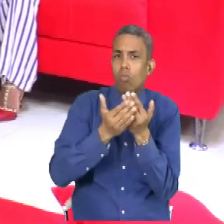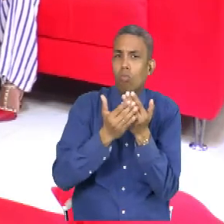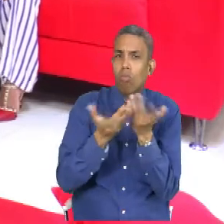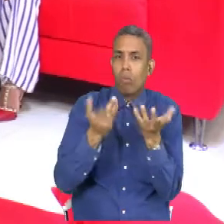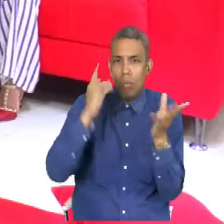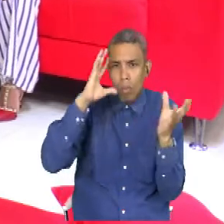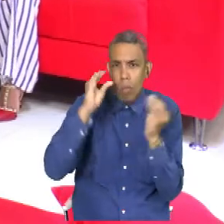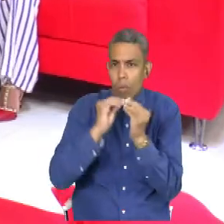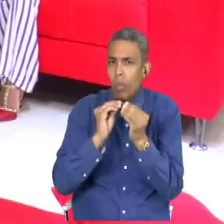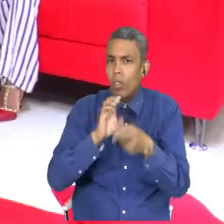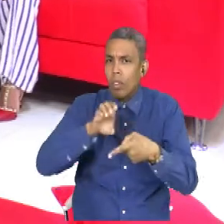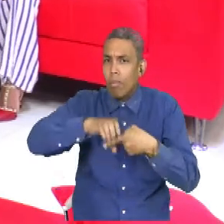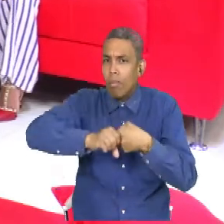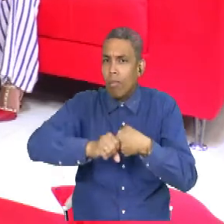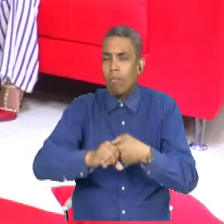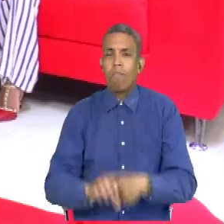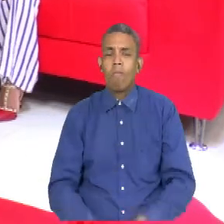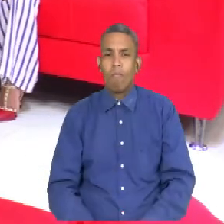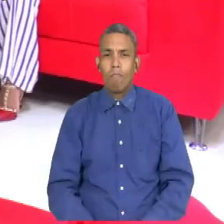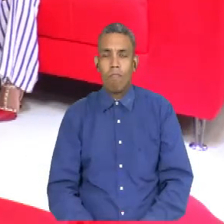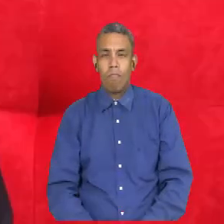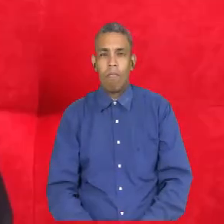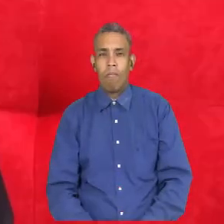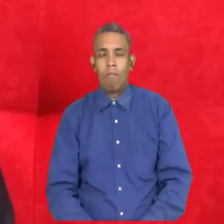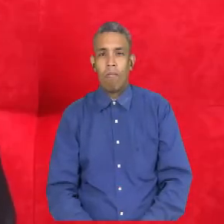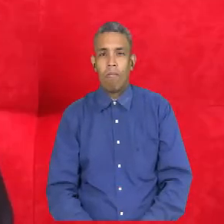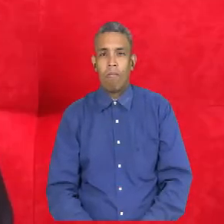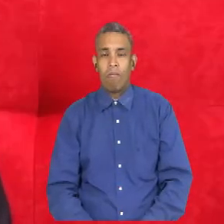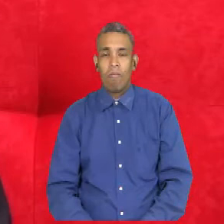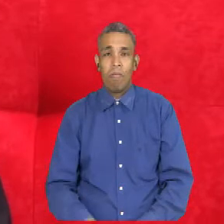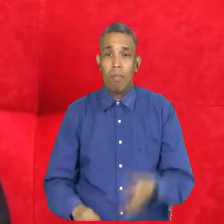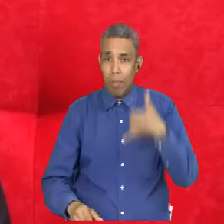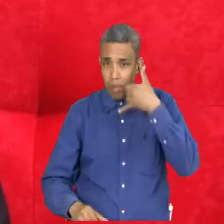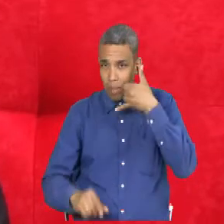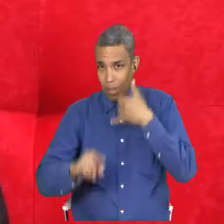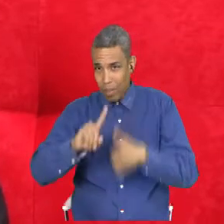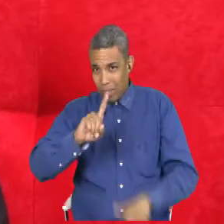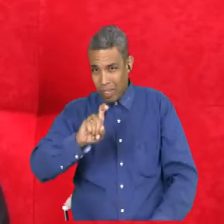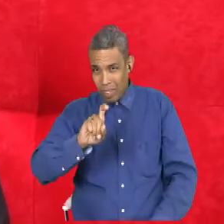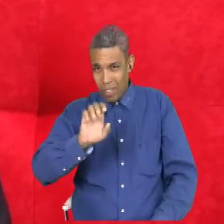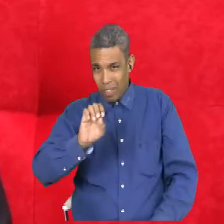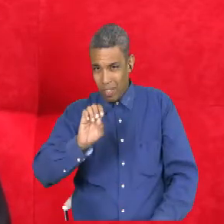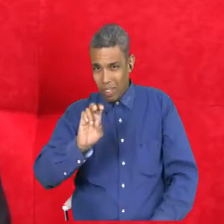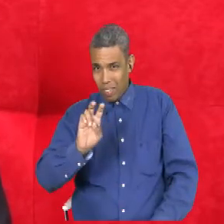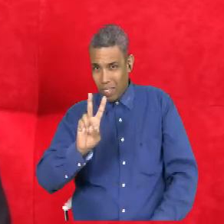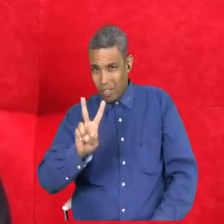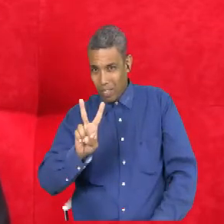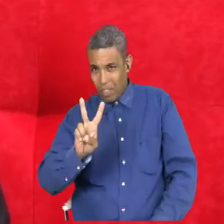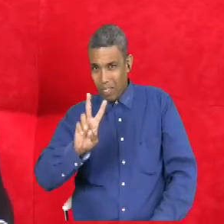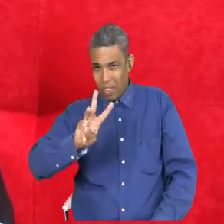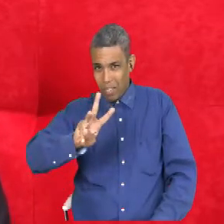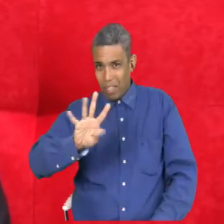clínica. Bueno, nos pueden ubicar en el teléfono 602-3549,